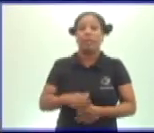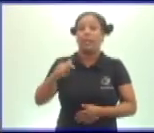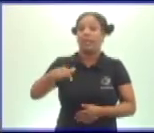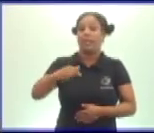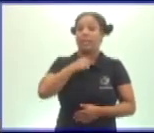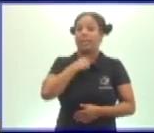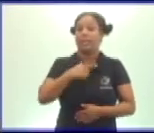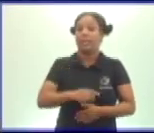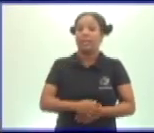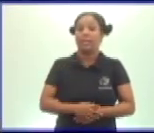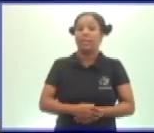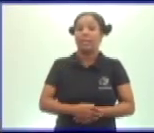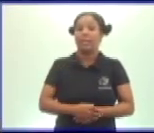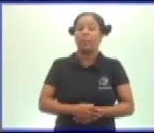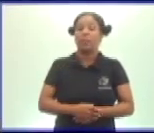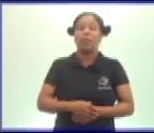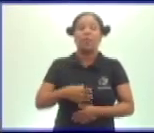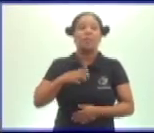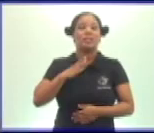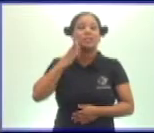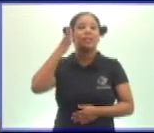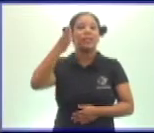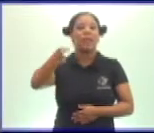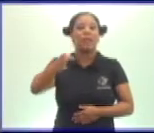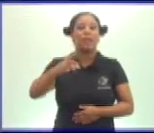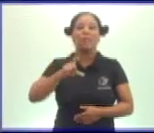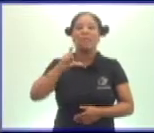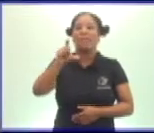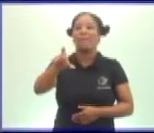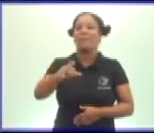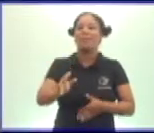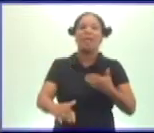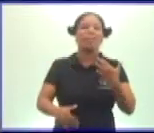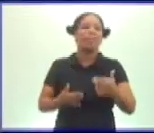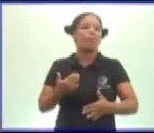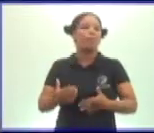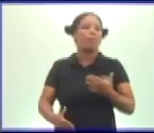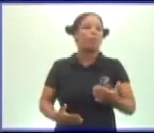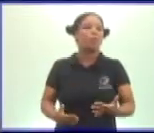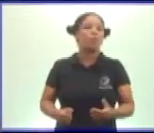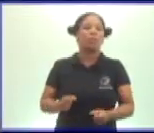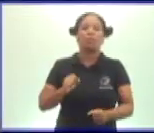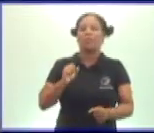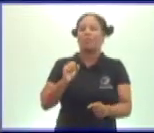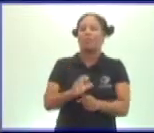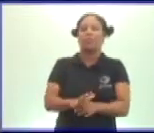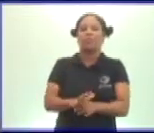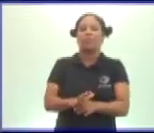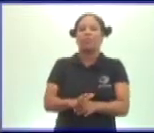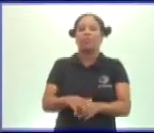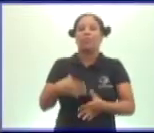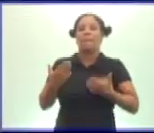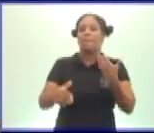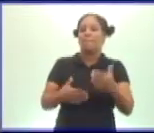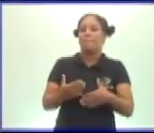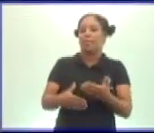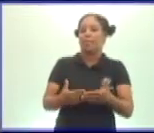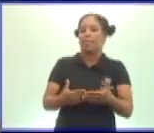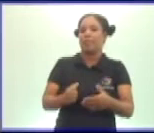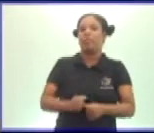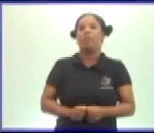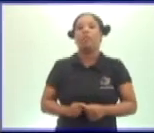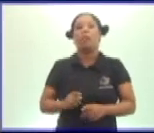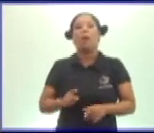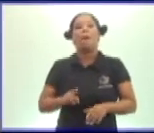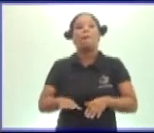caso ya llegamos al final del proceso que estábamos inicialmente preparando, es decir, la